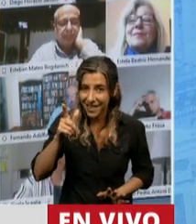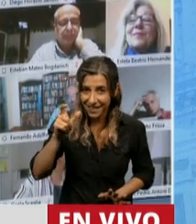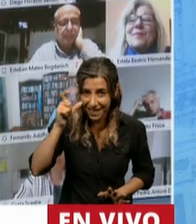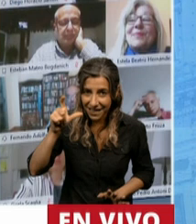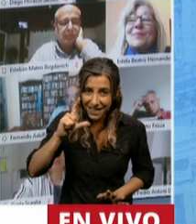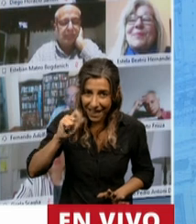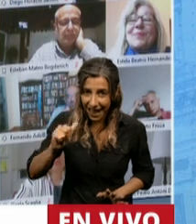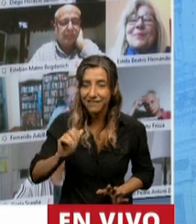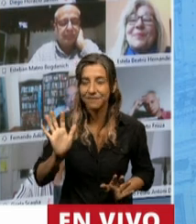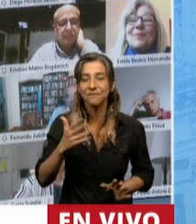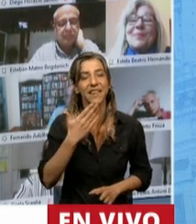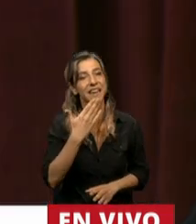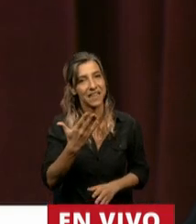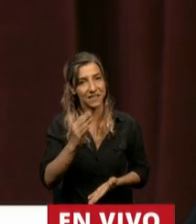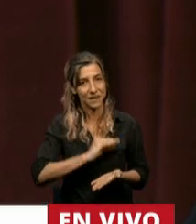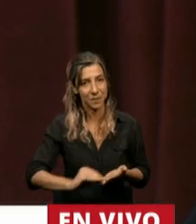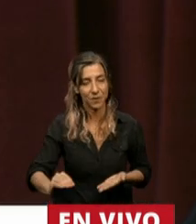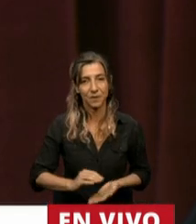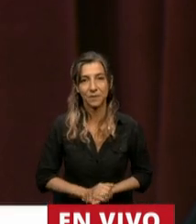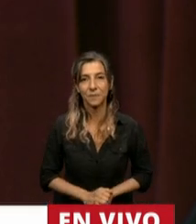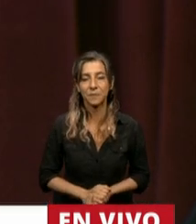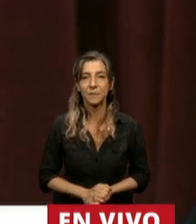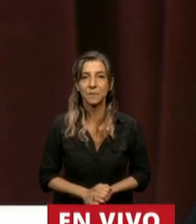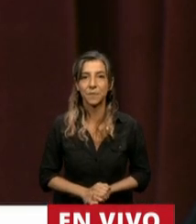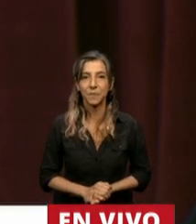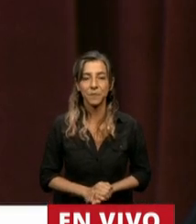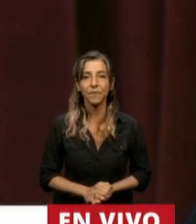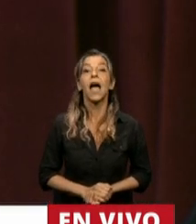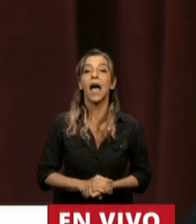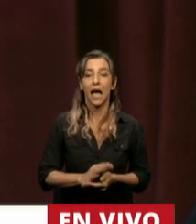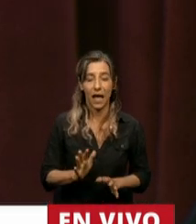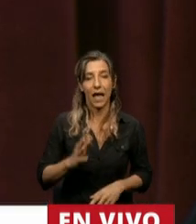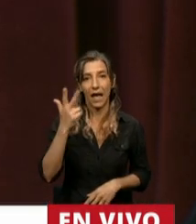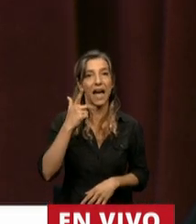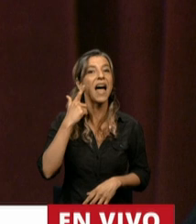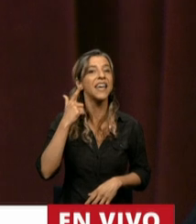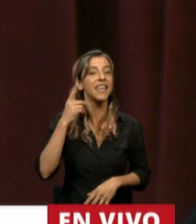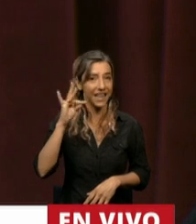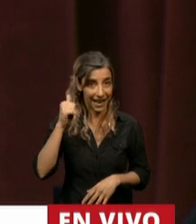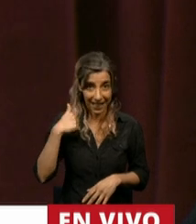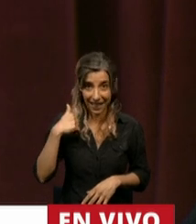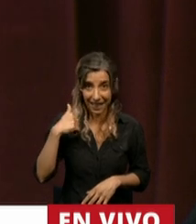Gracias diputada Hilda clelia